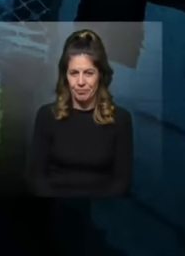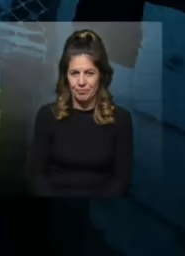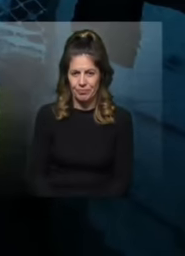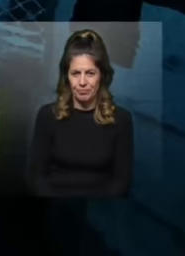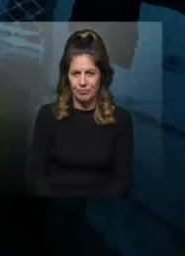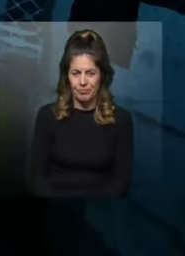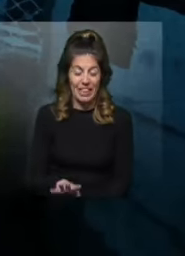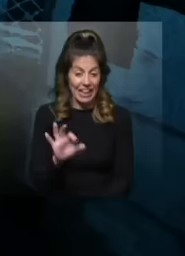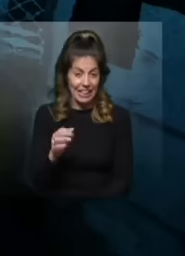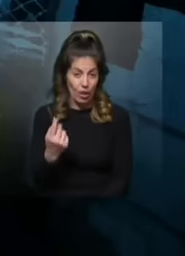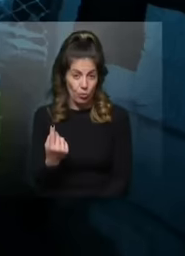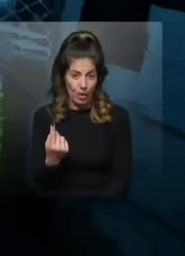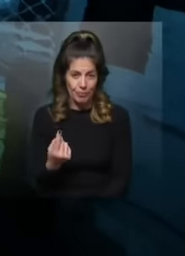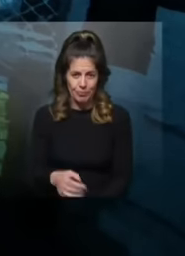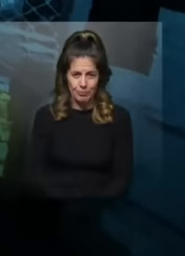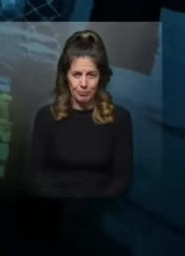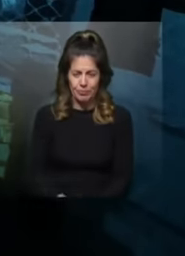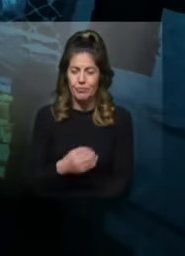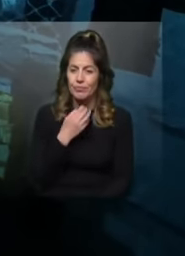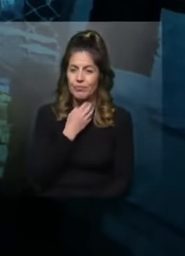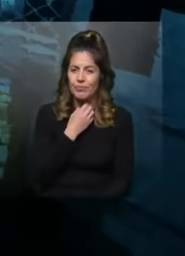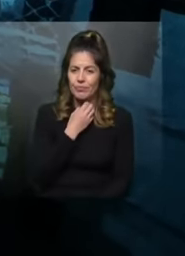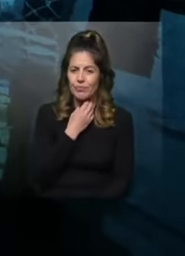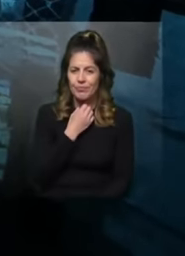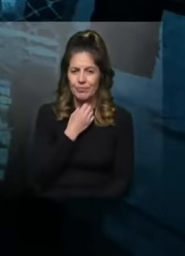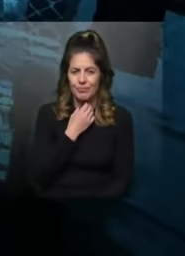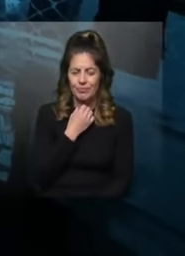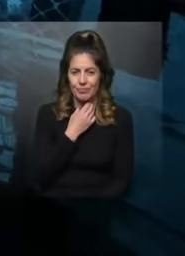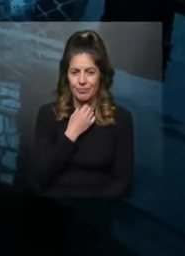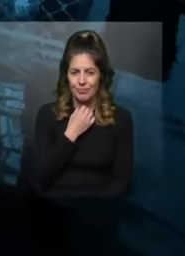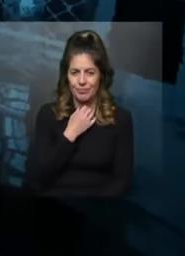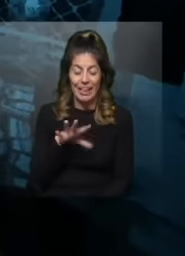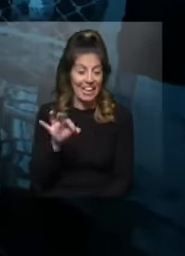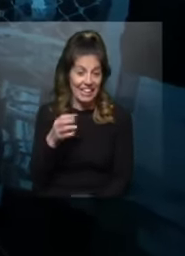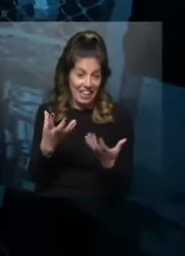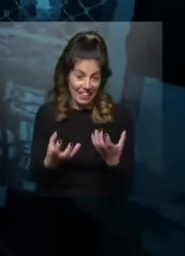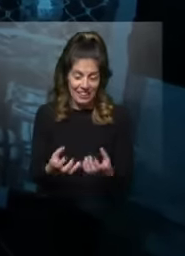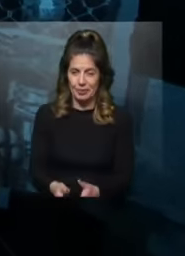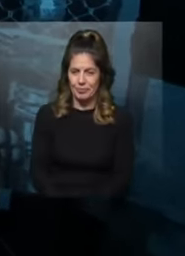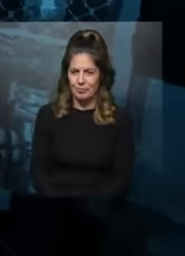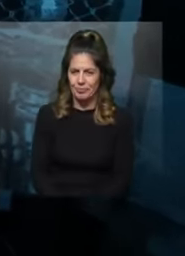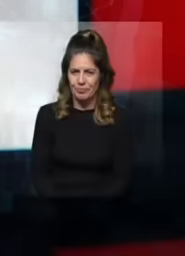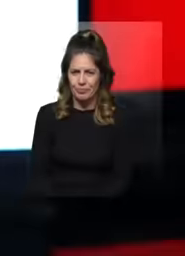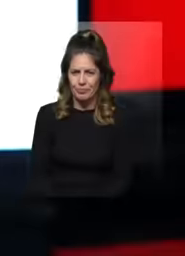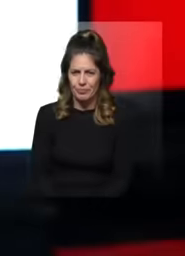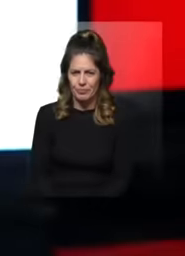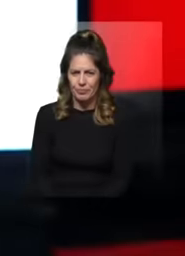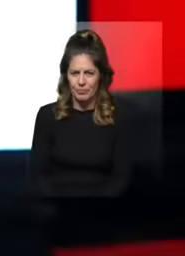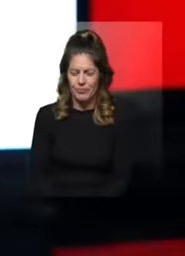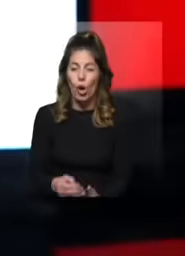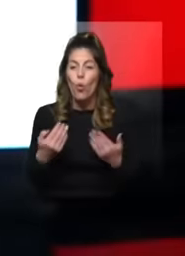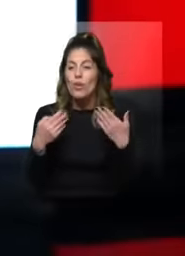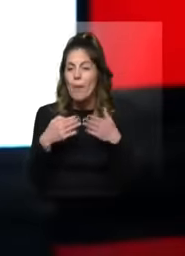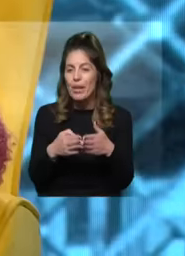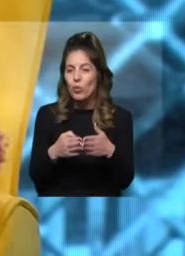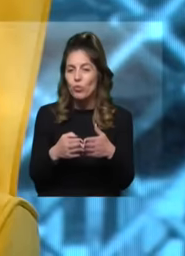Bueno, elijan una carta y... Esta me está apuntando. No sé, elegí la que quieran, ¿no? Ahí está. Elijo así, ustedes tienen una pregunta que